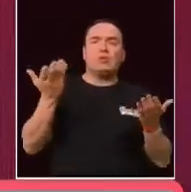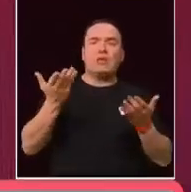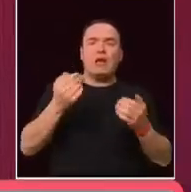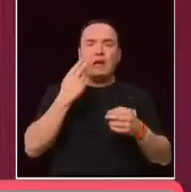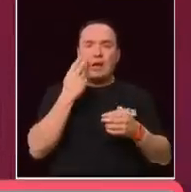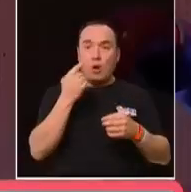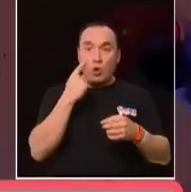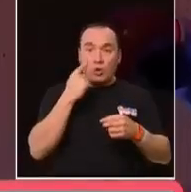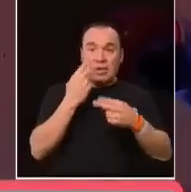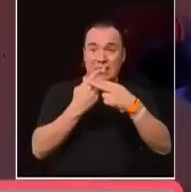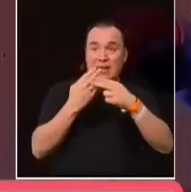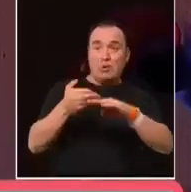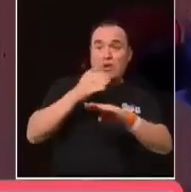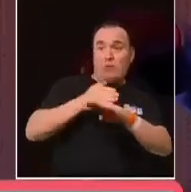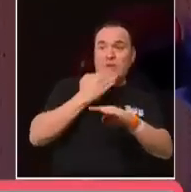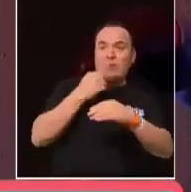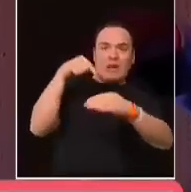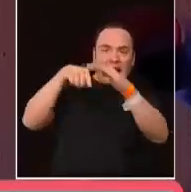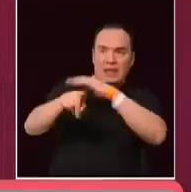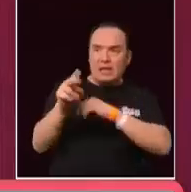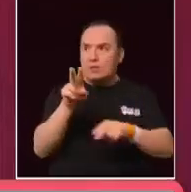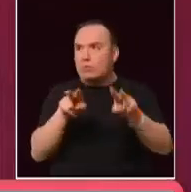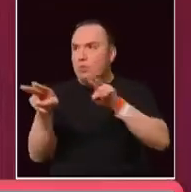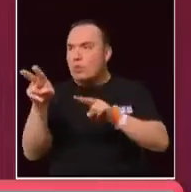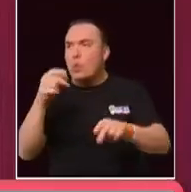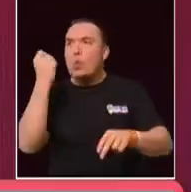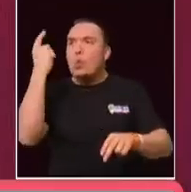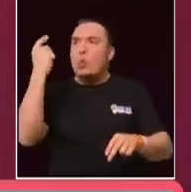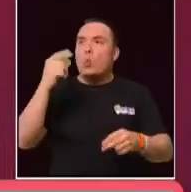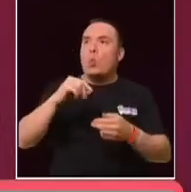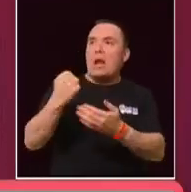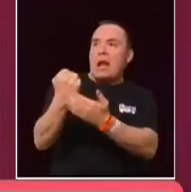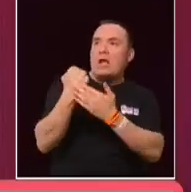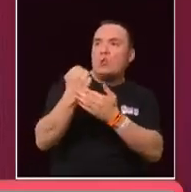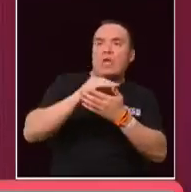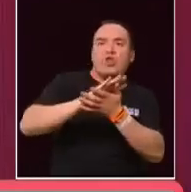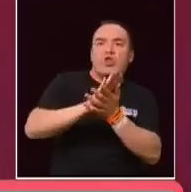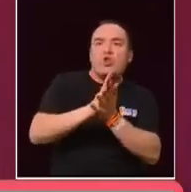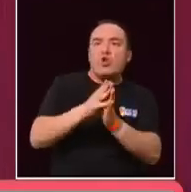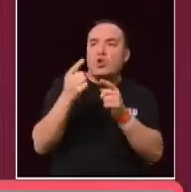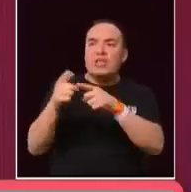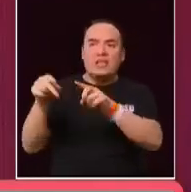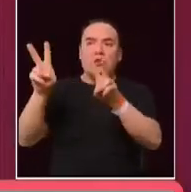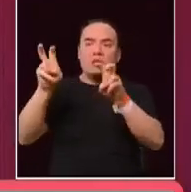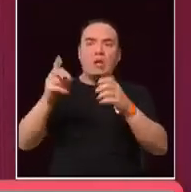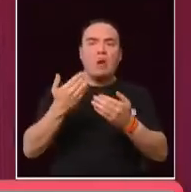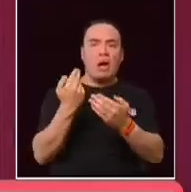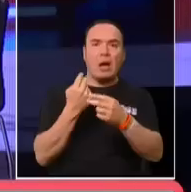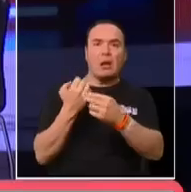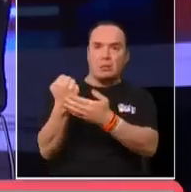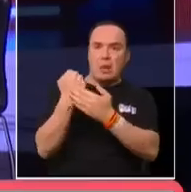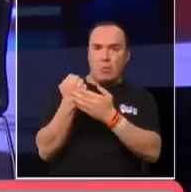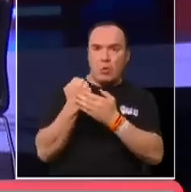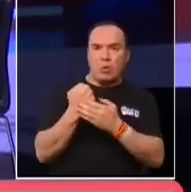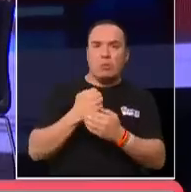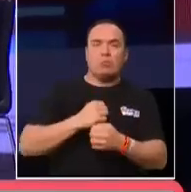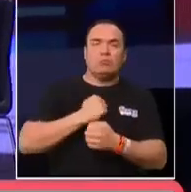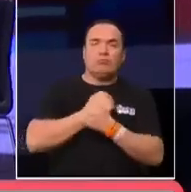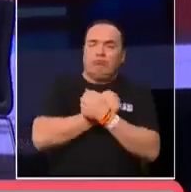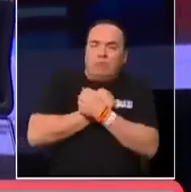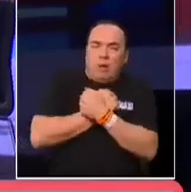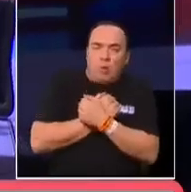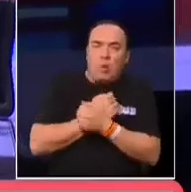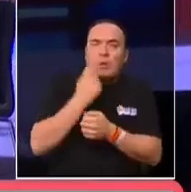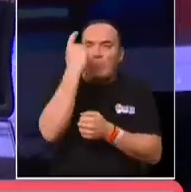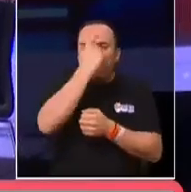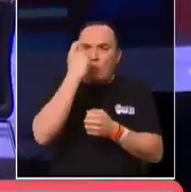y la ayuda que nos han dado en toda área, porque la verdad que ha sido siempre bueno. El amor, la dedicación, la